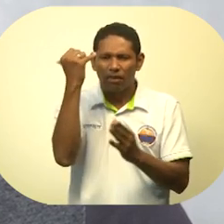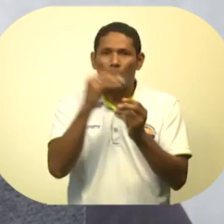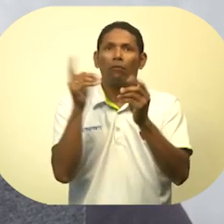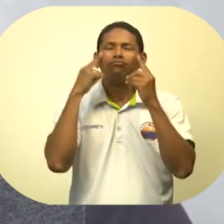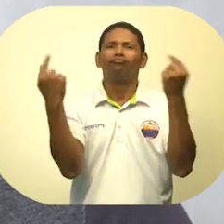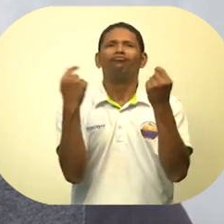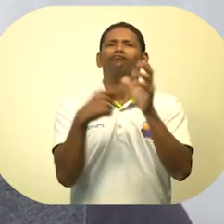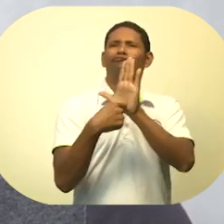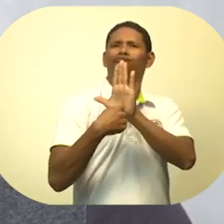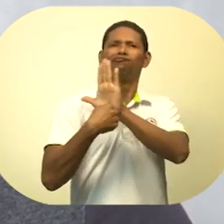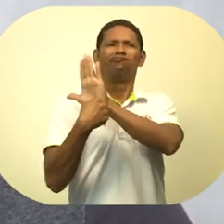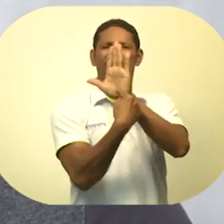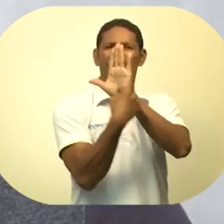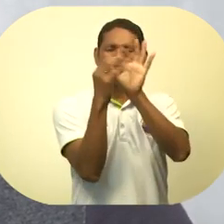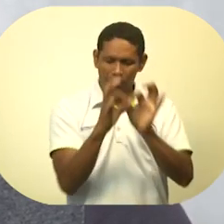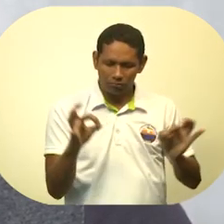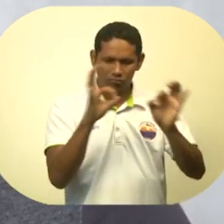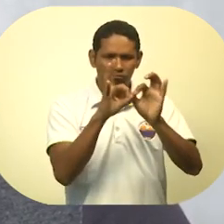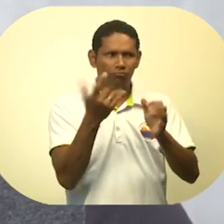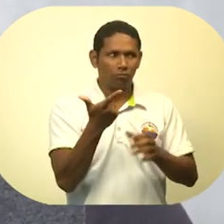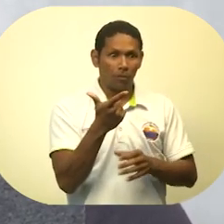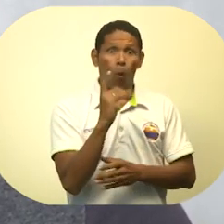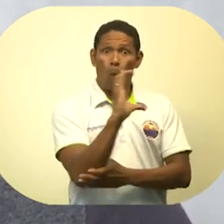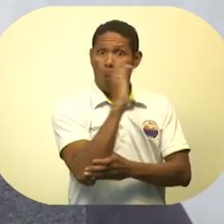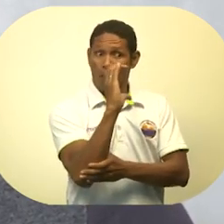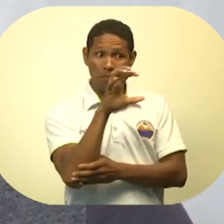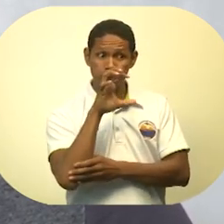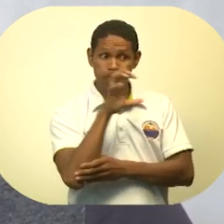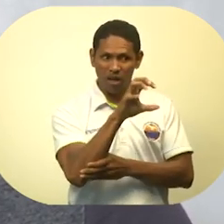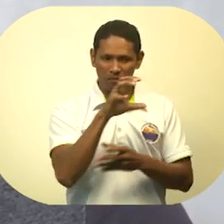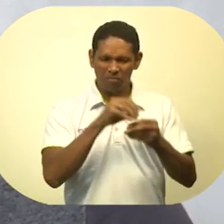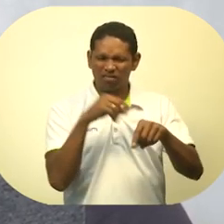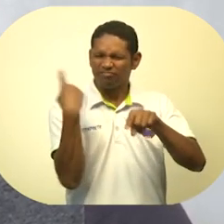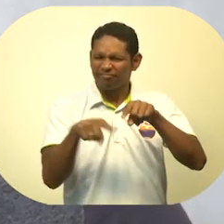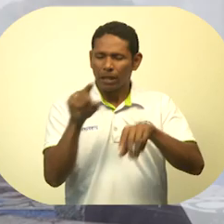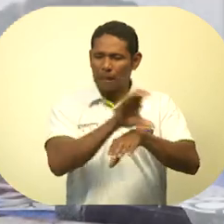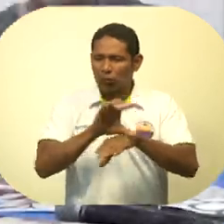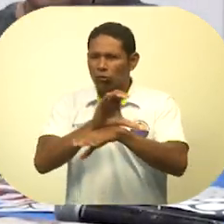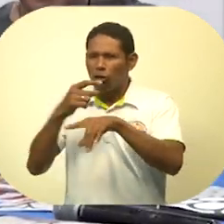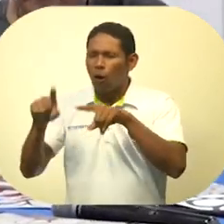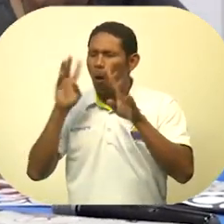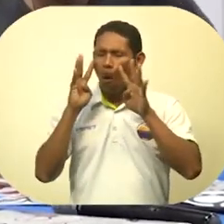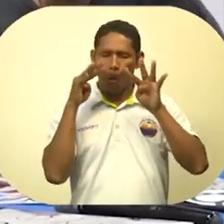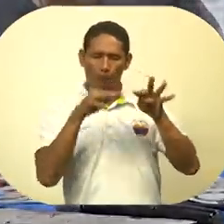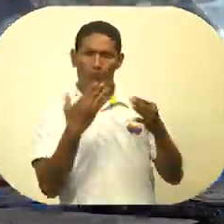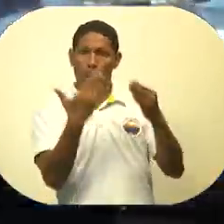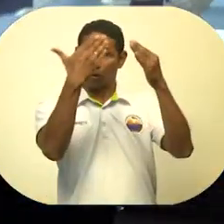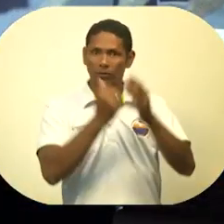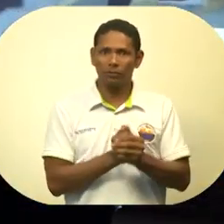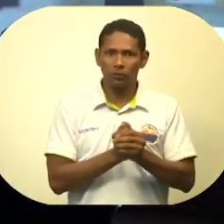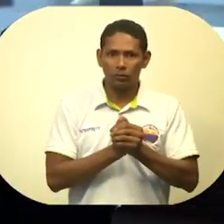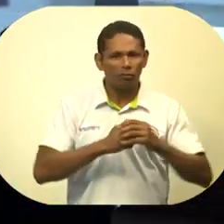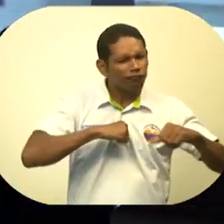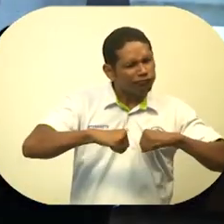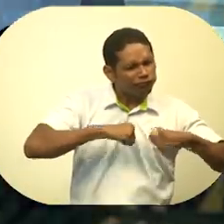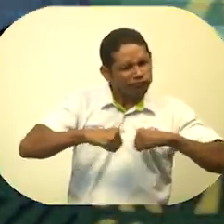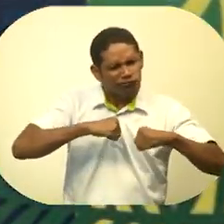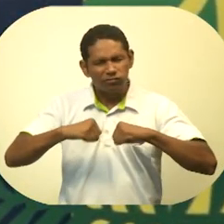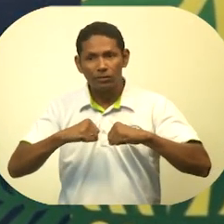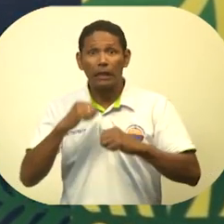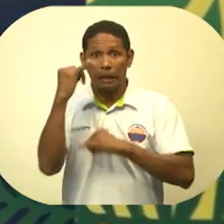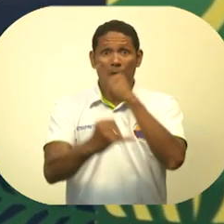y que se vuelva visible todo lo que como país y como ciudades hemos hecho. Como agilizadores de este proceso,